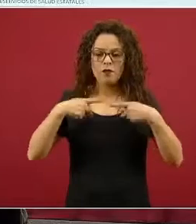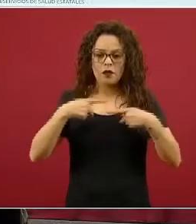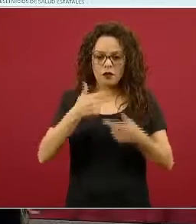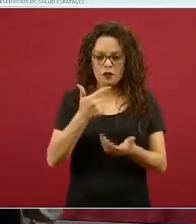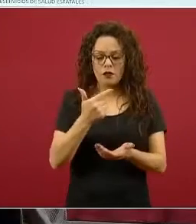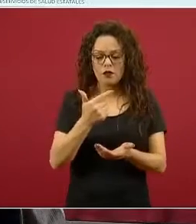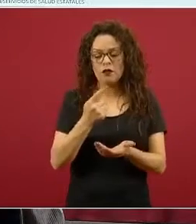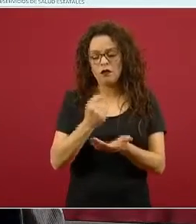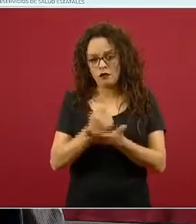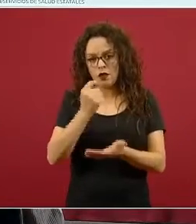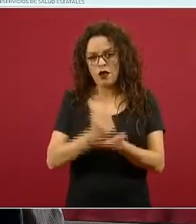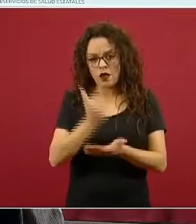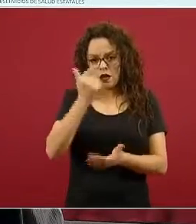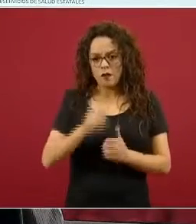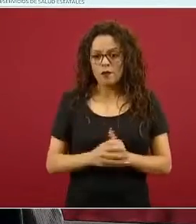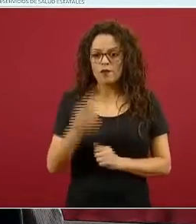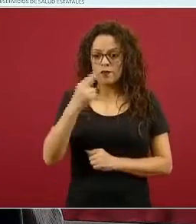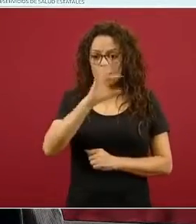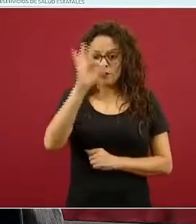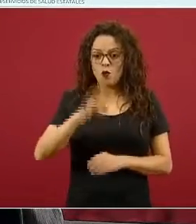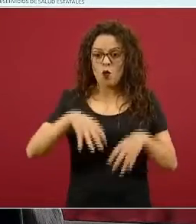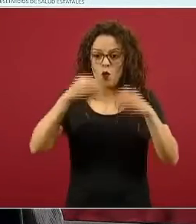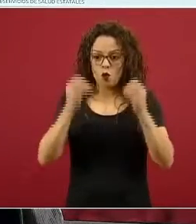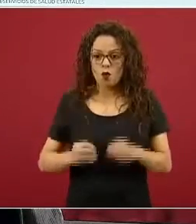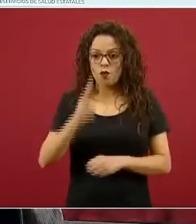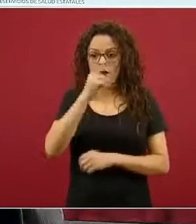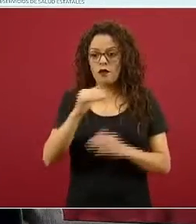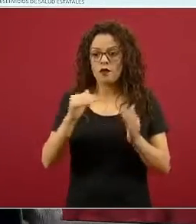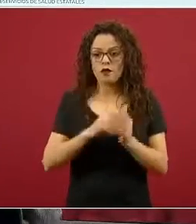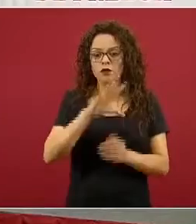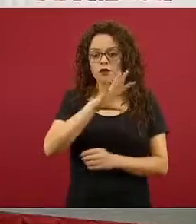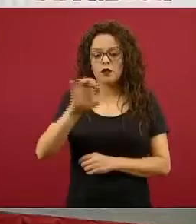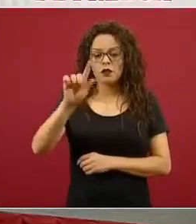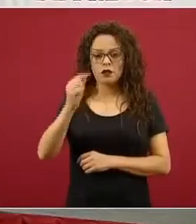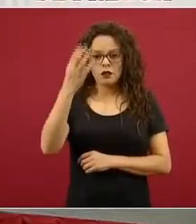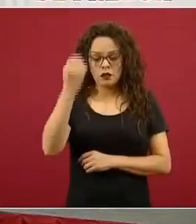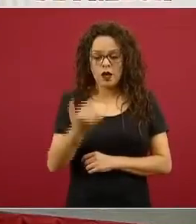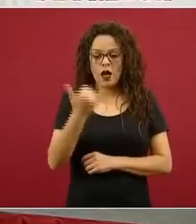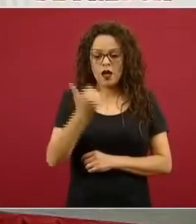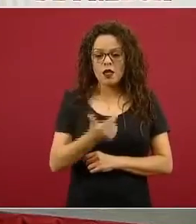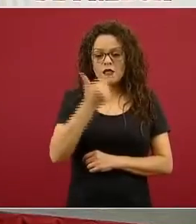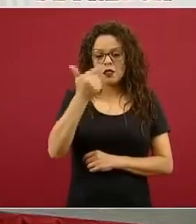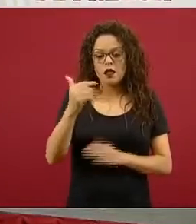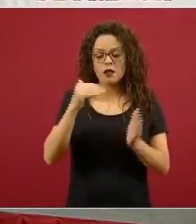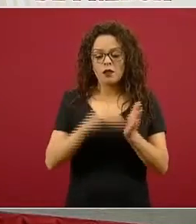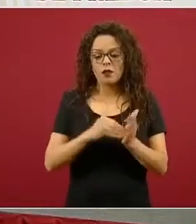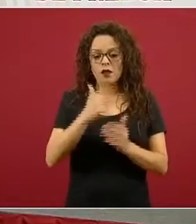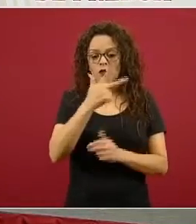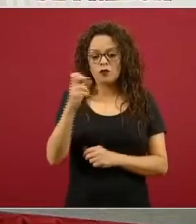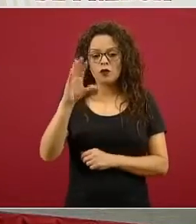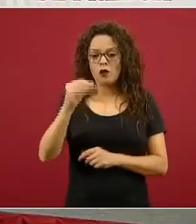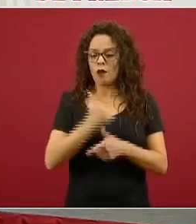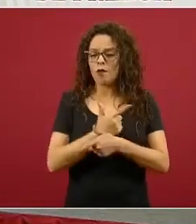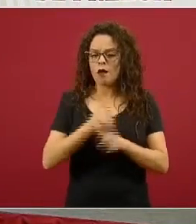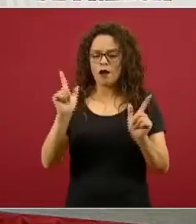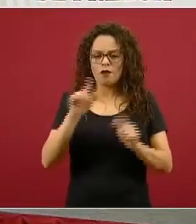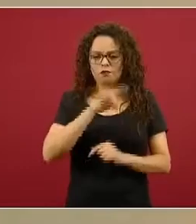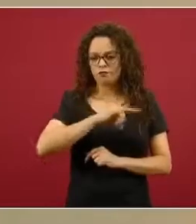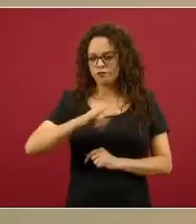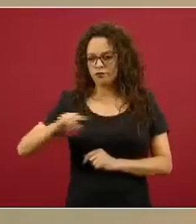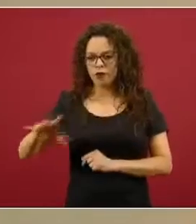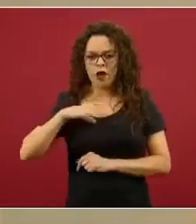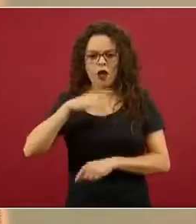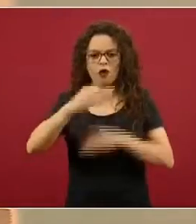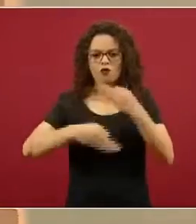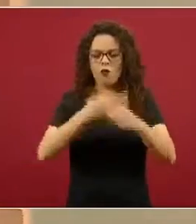críticos, 25% están ocupadas, 2.579, y 7.890 están libres y tienen todo